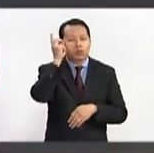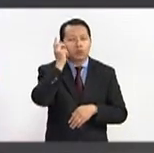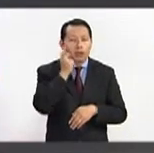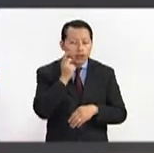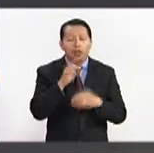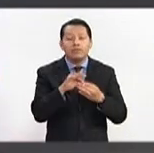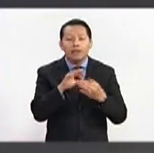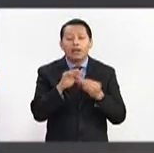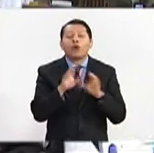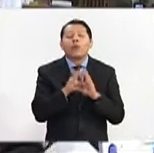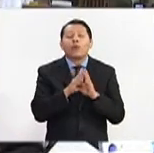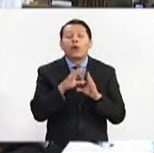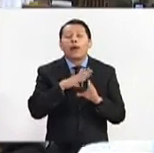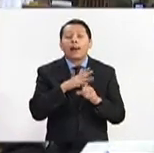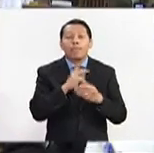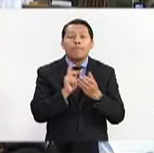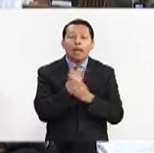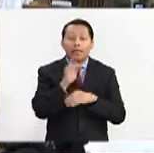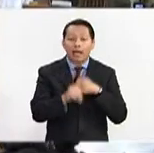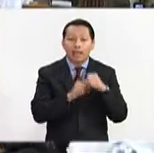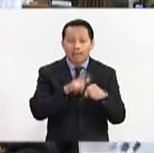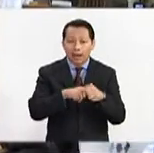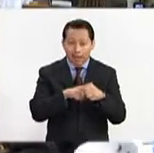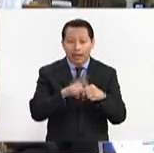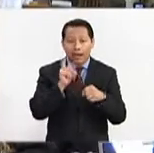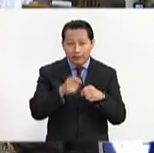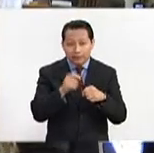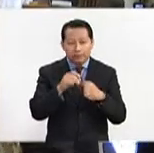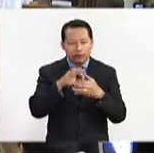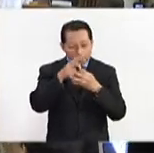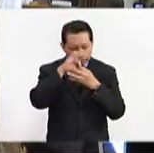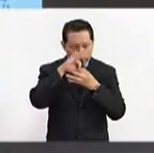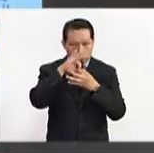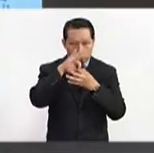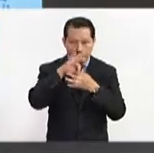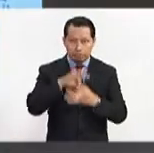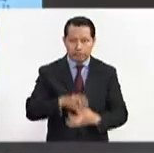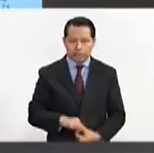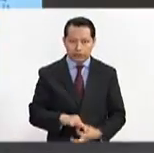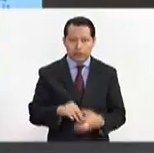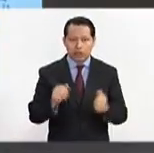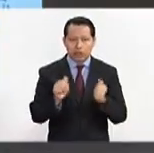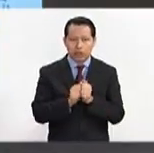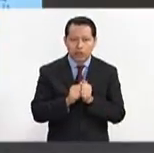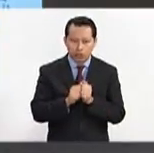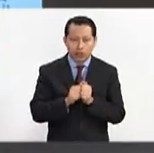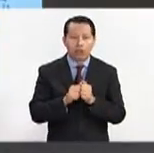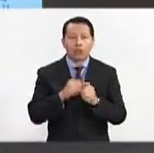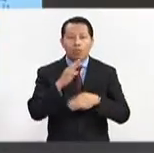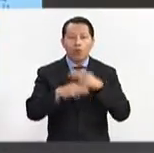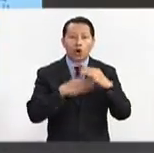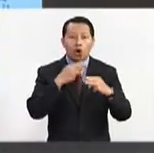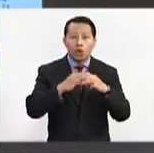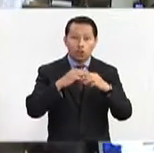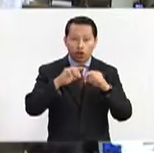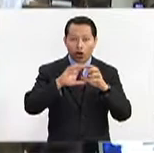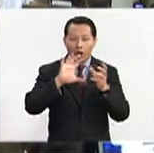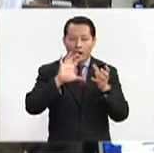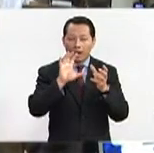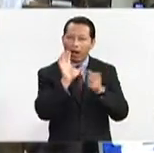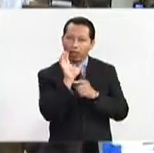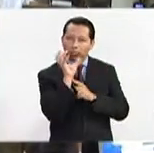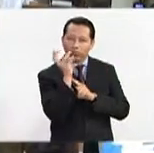las plantas, los animales y las personas sincronizan sus ritmos biológicos con las vueltas del planeta Tierra. Fíjese usted qué